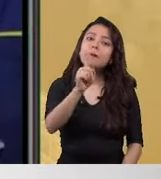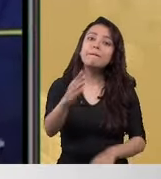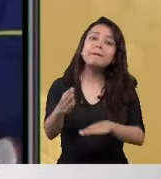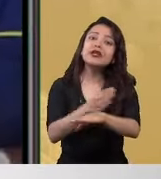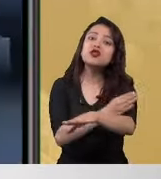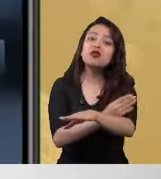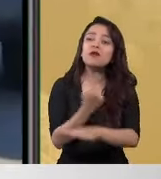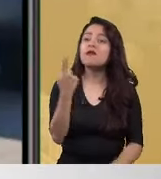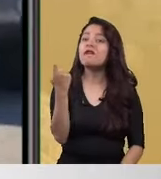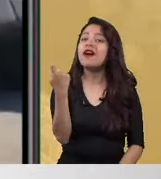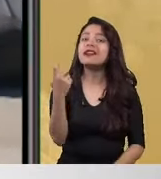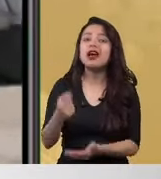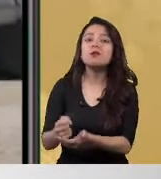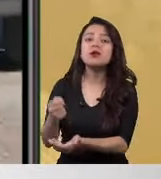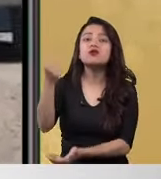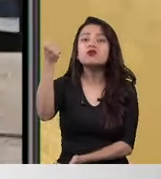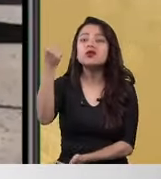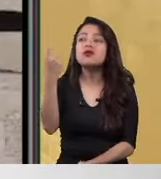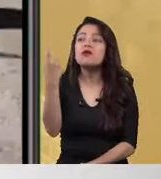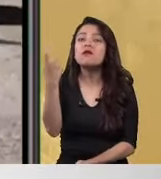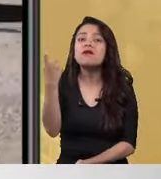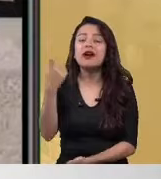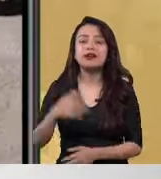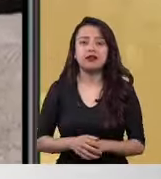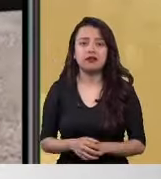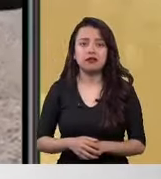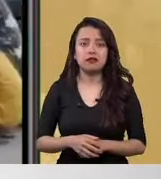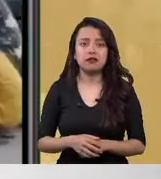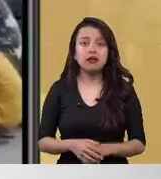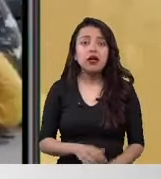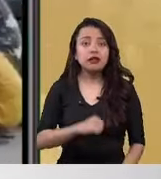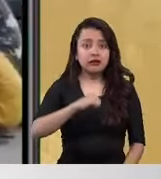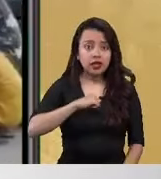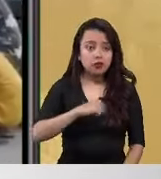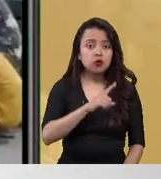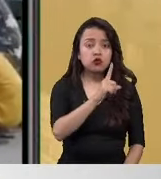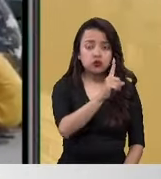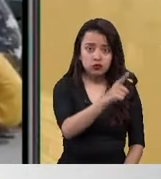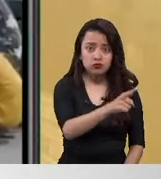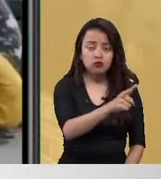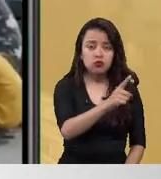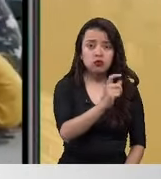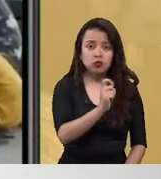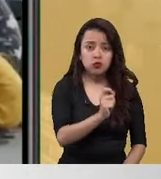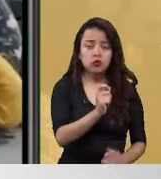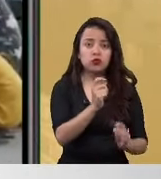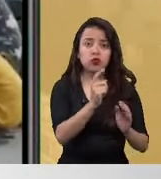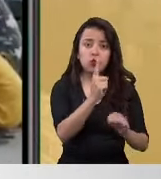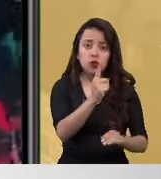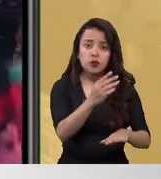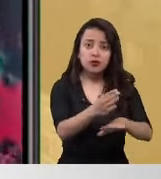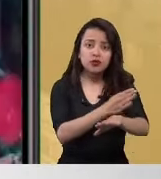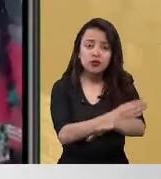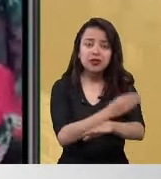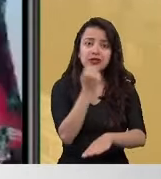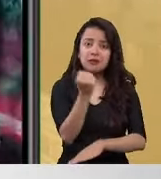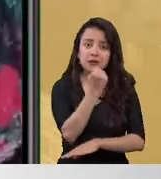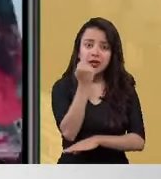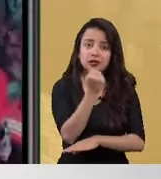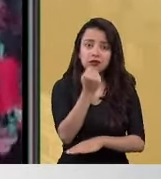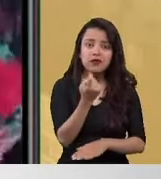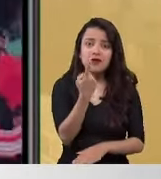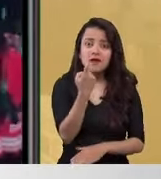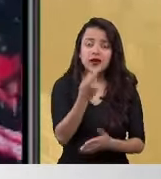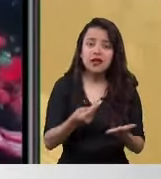pesos. Tenemos 1.1 billones de pesos pendientes por pagar. Entonces, esto es una cosa de una